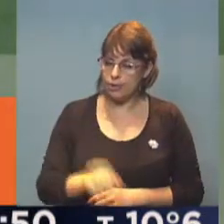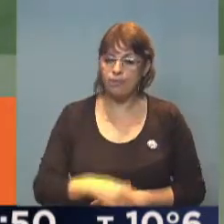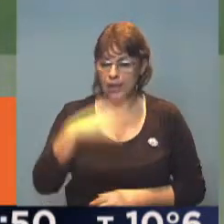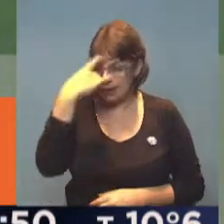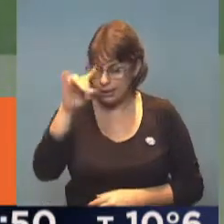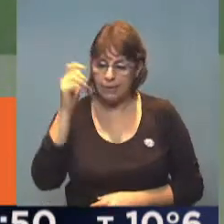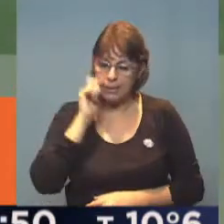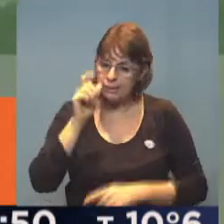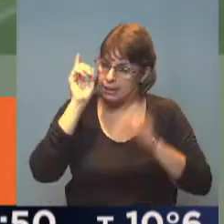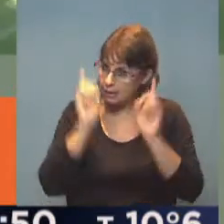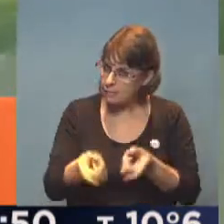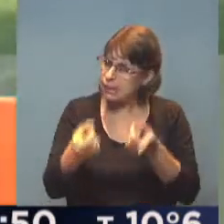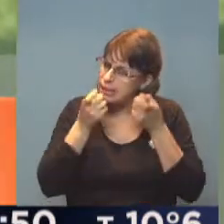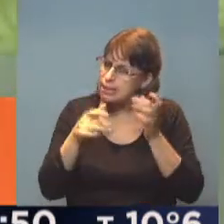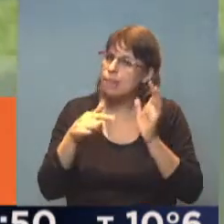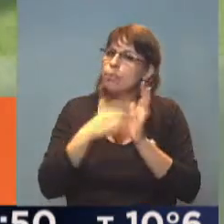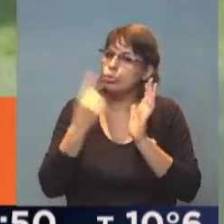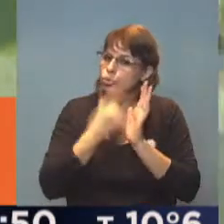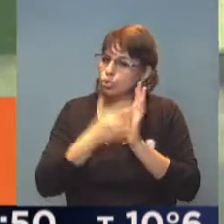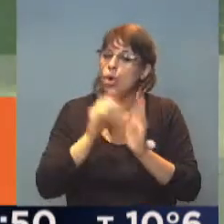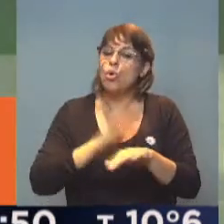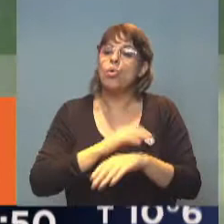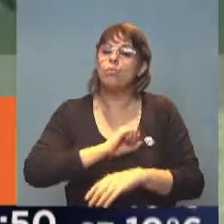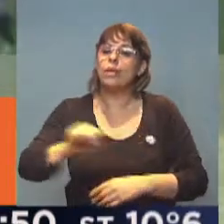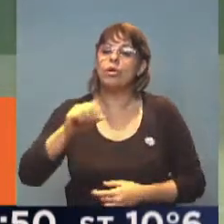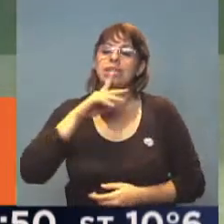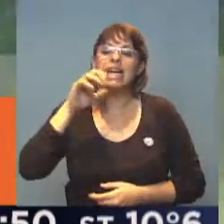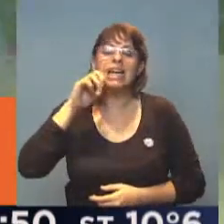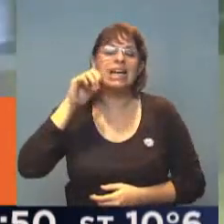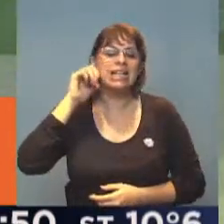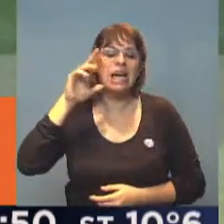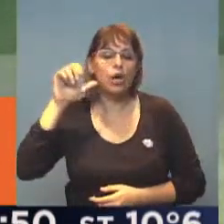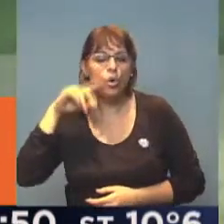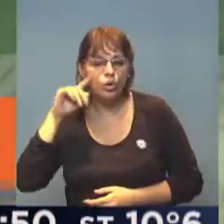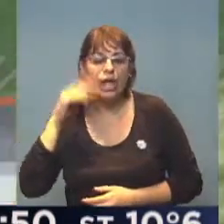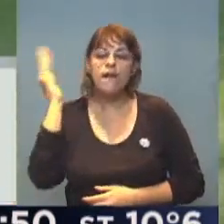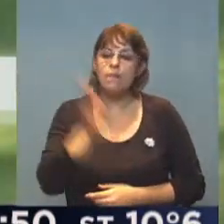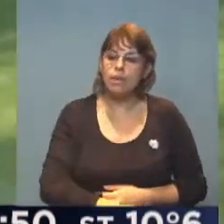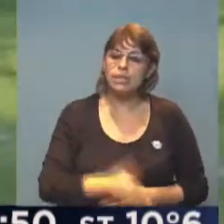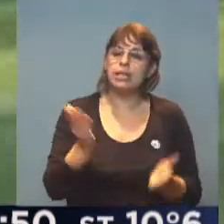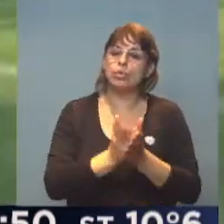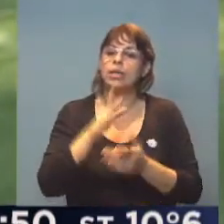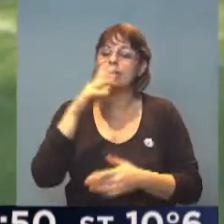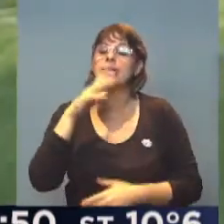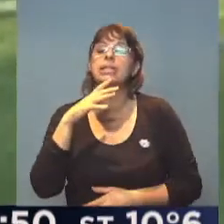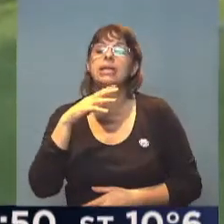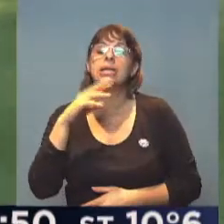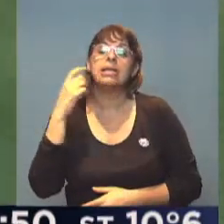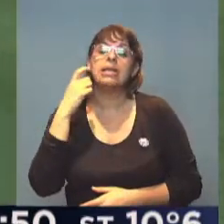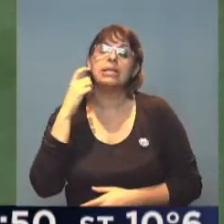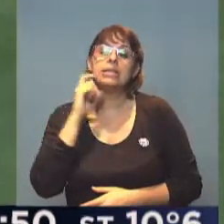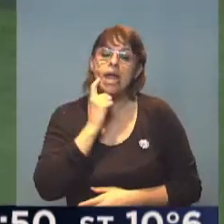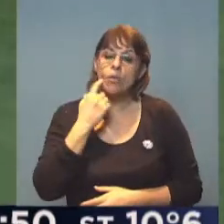Independiente de Rivadavia también lo necesita con este tanto de Tarragona. Venció Estudiantes San Luis de visitante